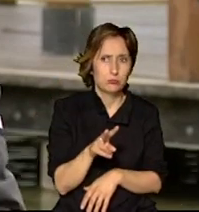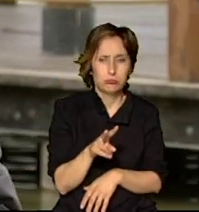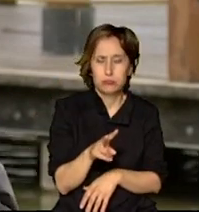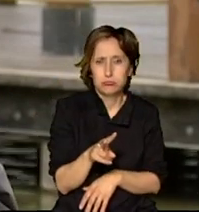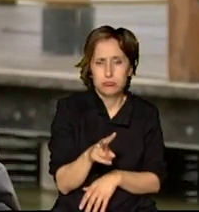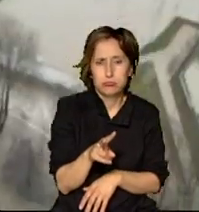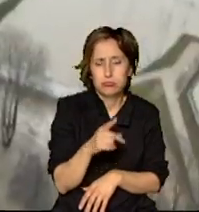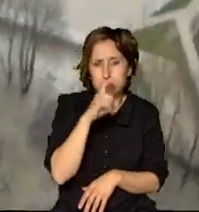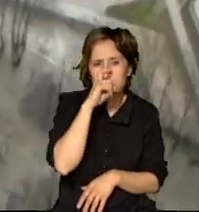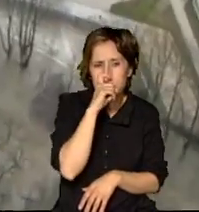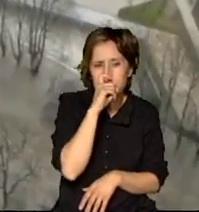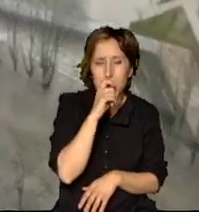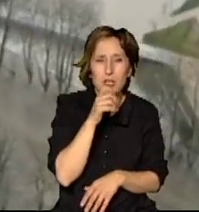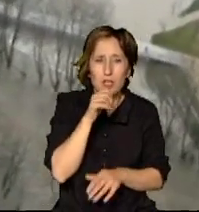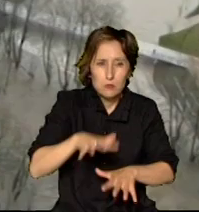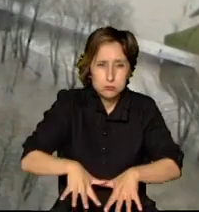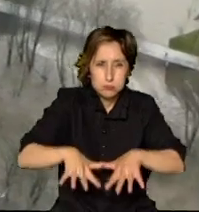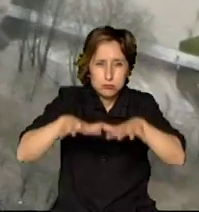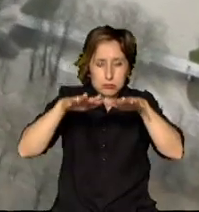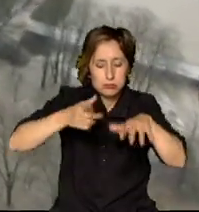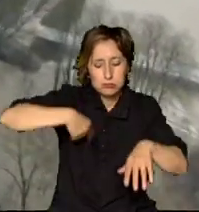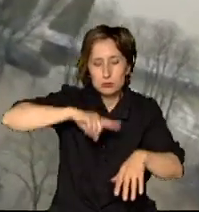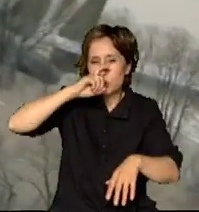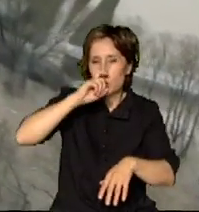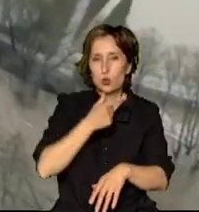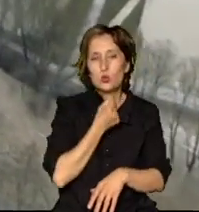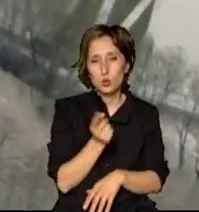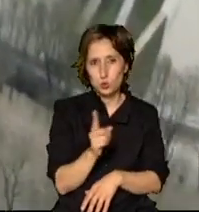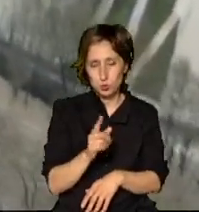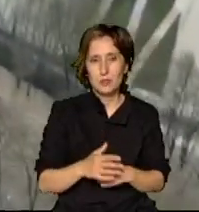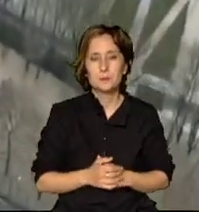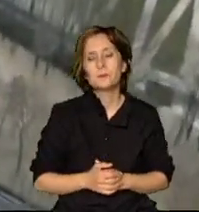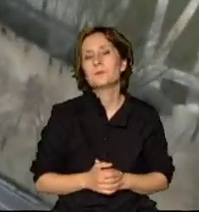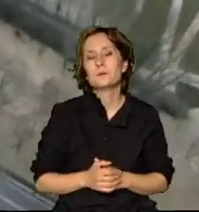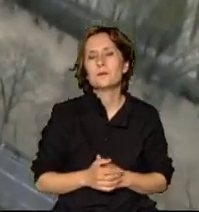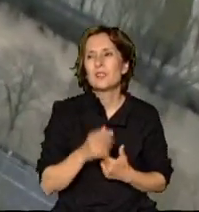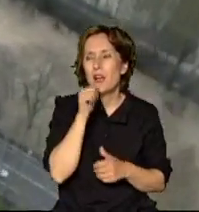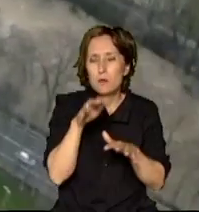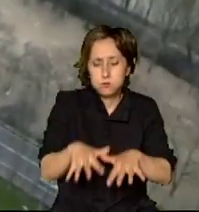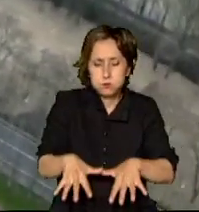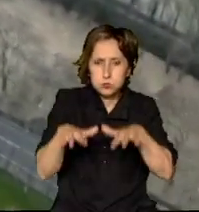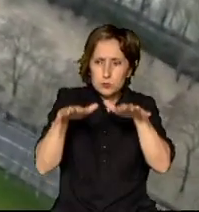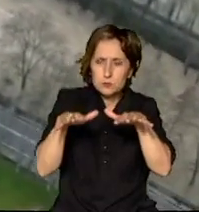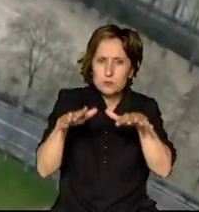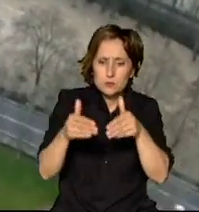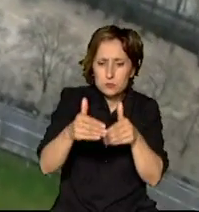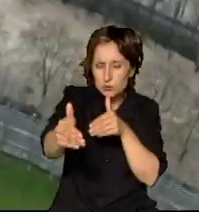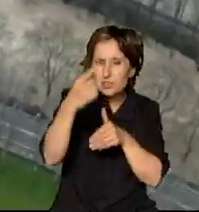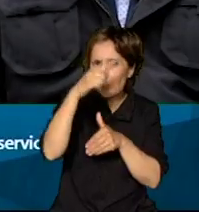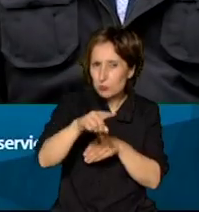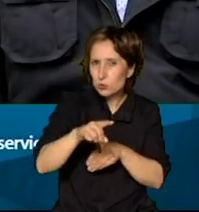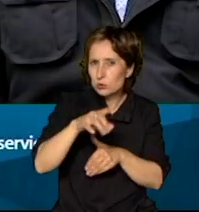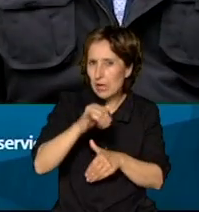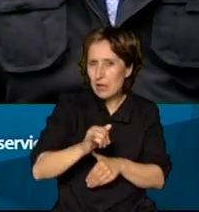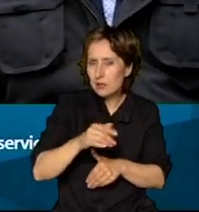recuerdo, desgraciadamente, para un recuerdo que no nos gusta tener ahí. ¿Inundaciones de ese tipo se pueden también pronosticar o